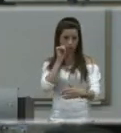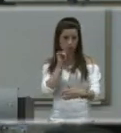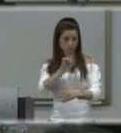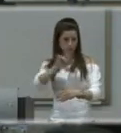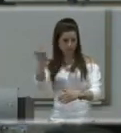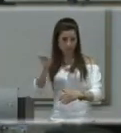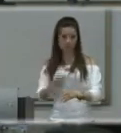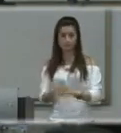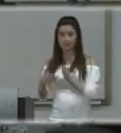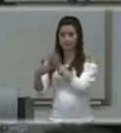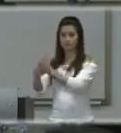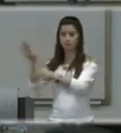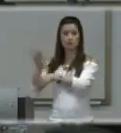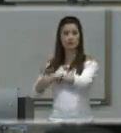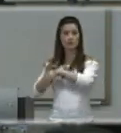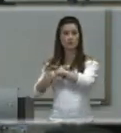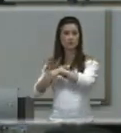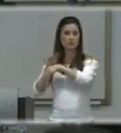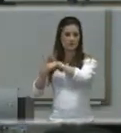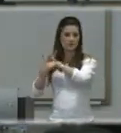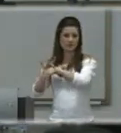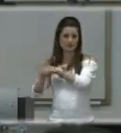determine si la persona puede manejar su patrimonio.